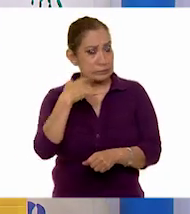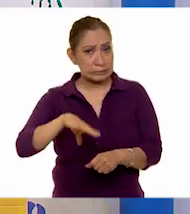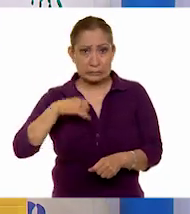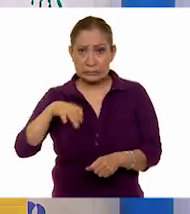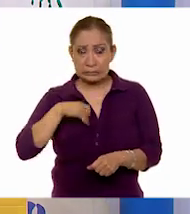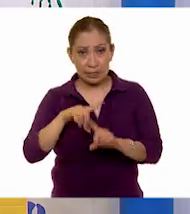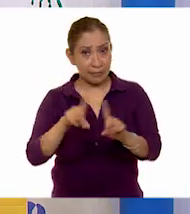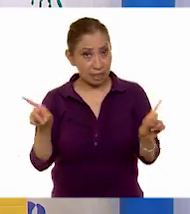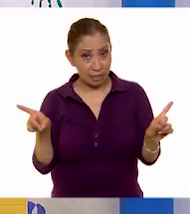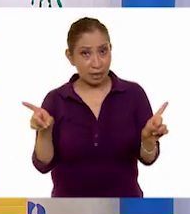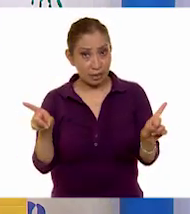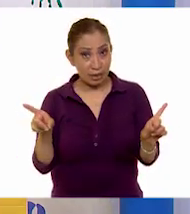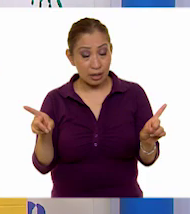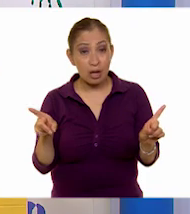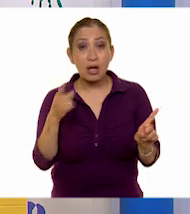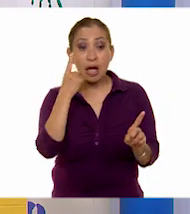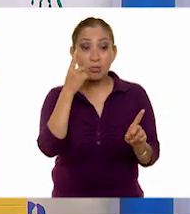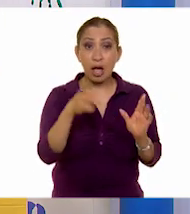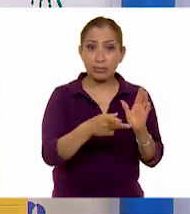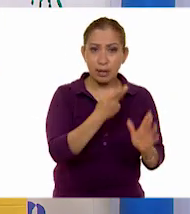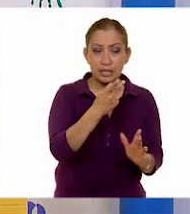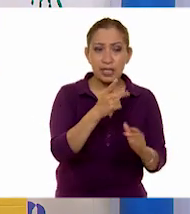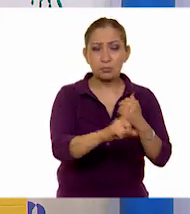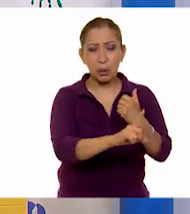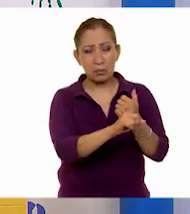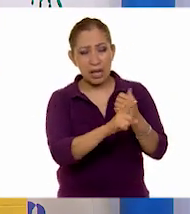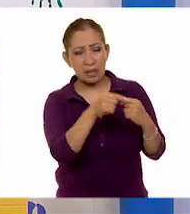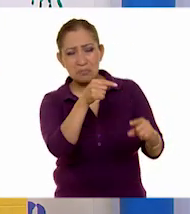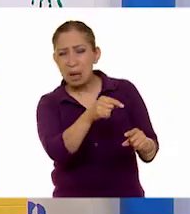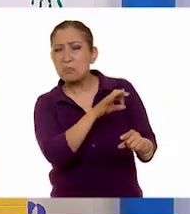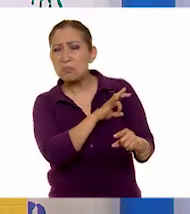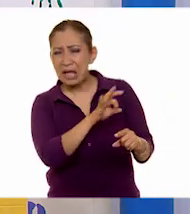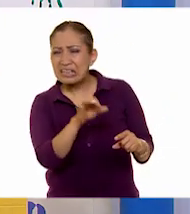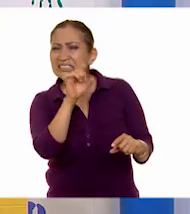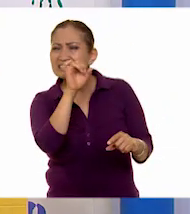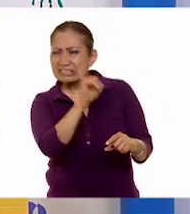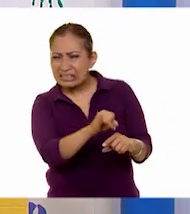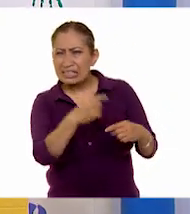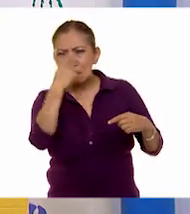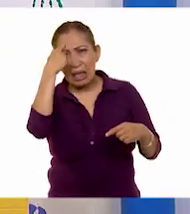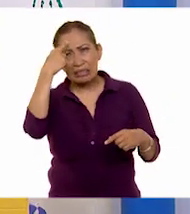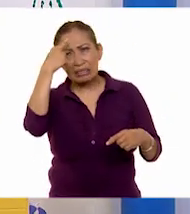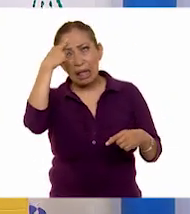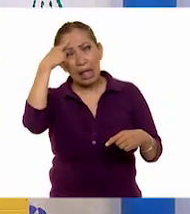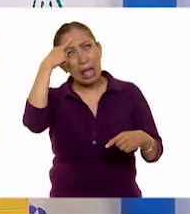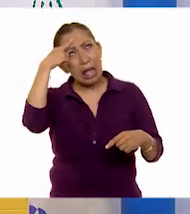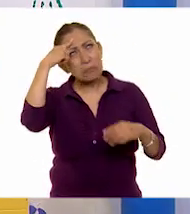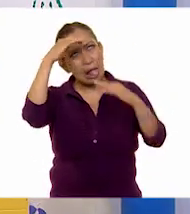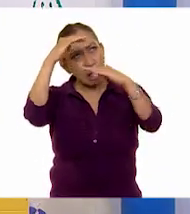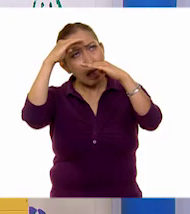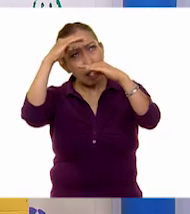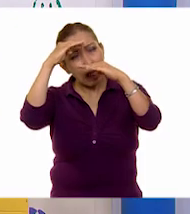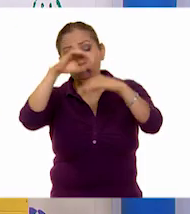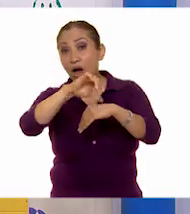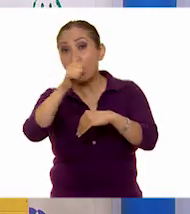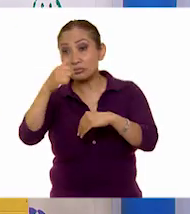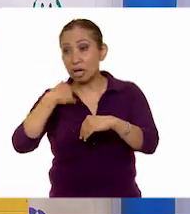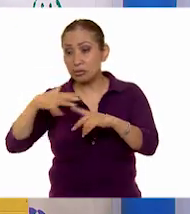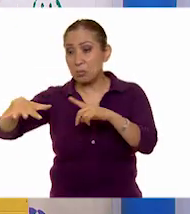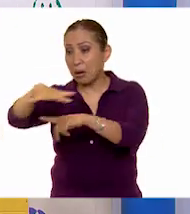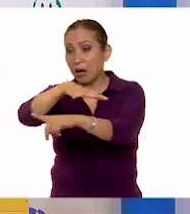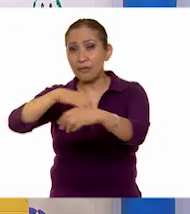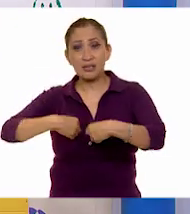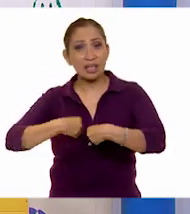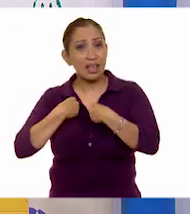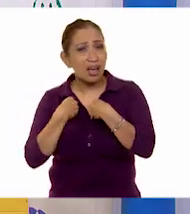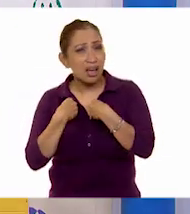diferente? Cierto. Claro. Unas veces los obstáculos pueden estar en nuestra mente, otras veces a nuestro